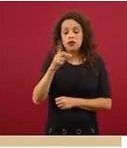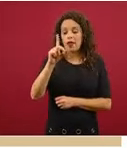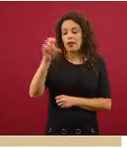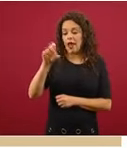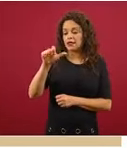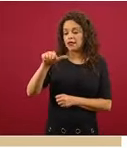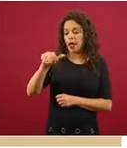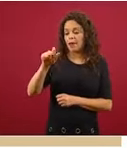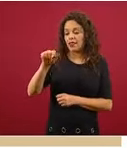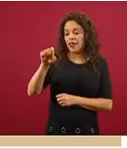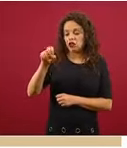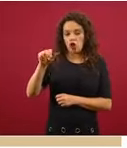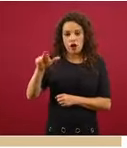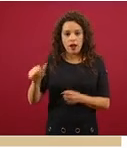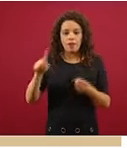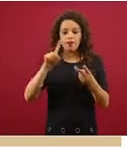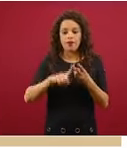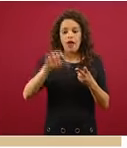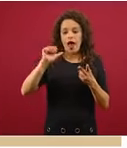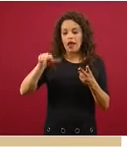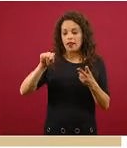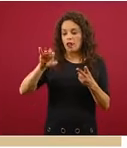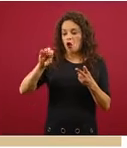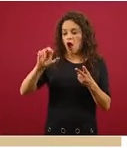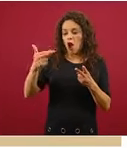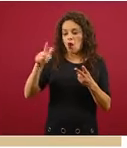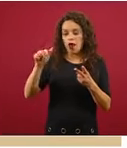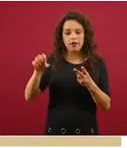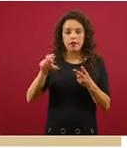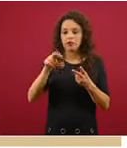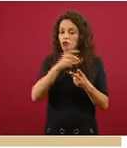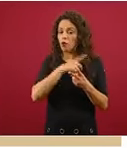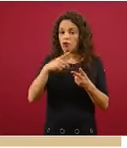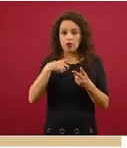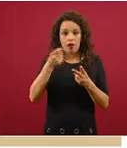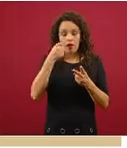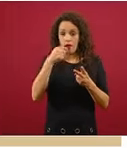los tratamientos orales con este tipo de medicamentos. Lo